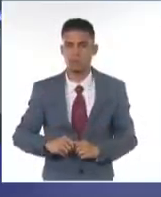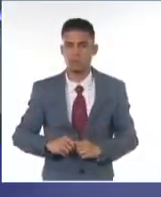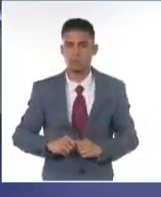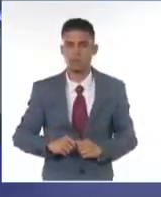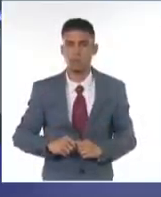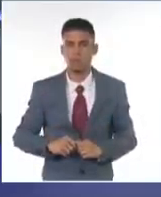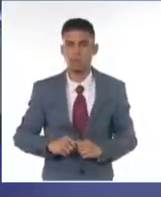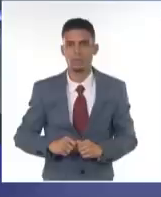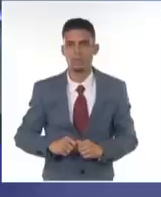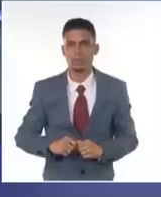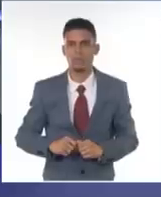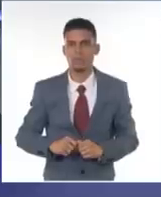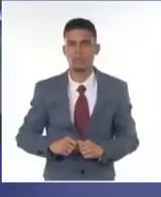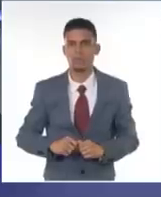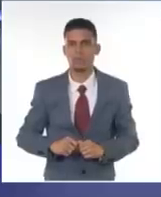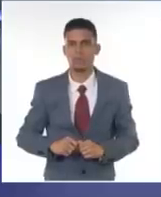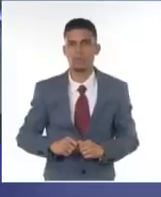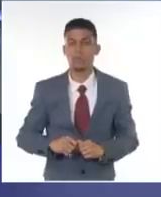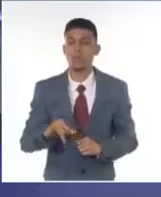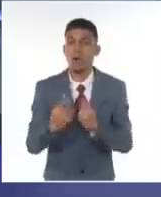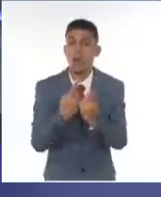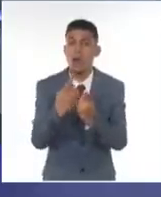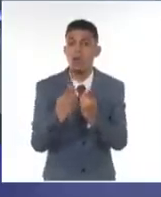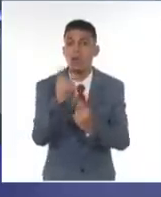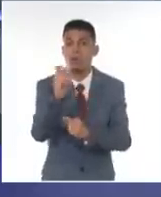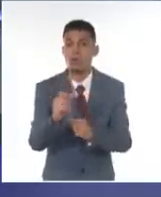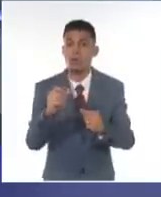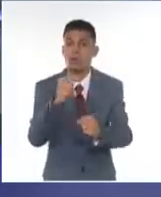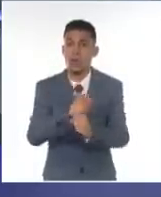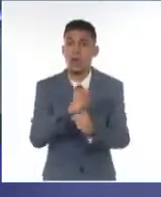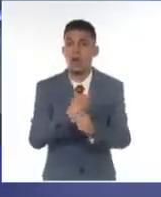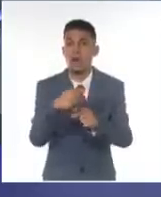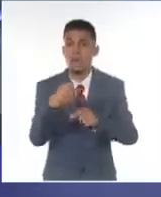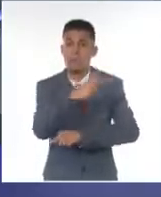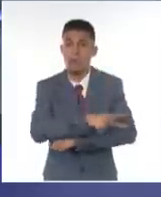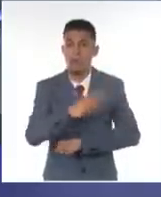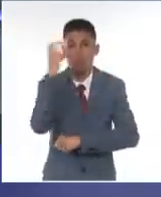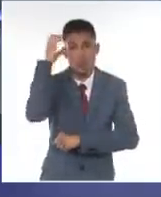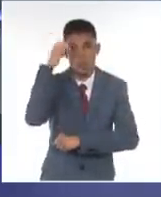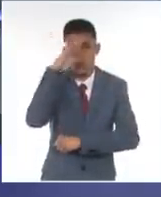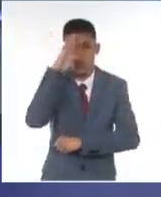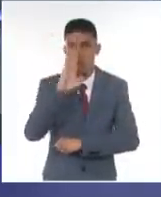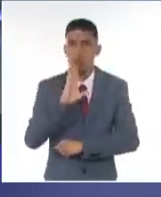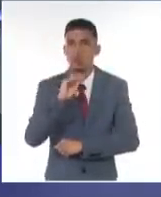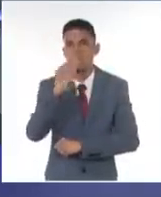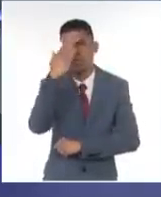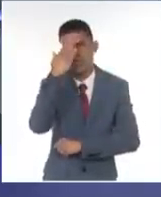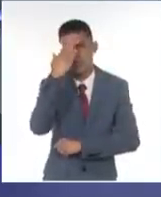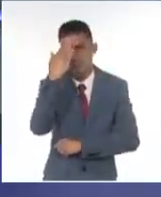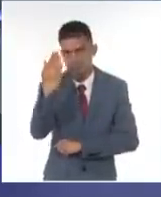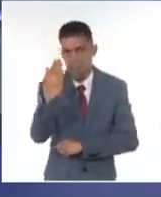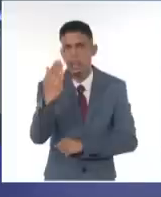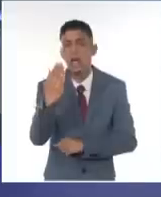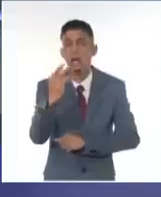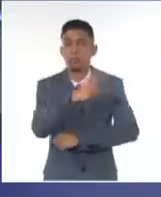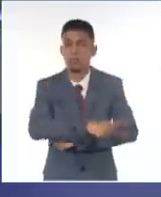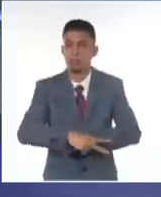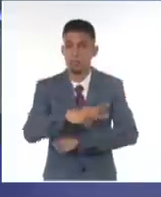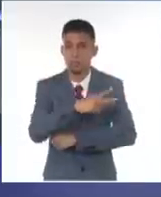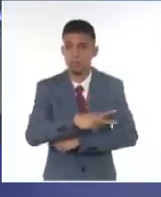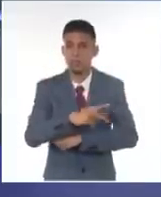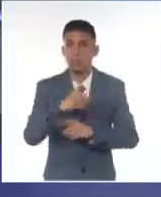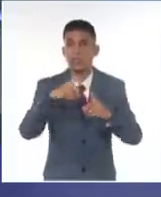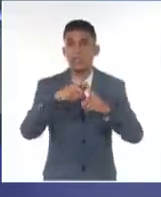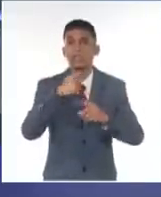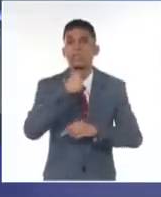Unidos que operan en Somalia y en esa región del mundo. El gobierno de Cuba reitera su agradecimiento a los gobiernos de la República de Kenia, de